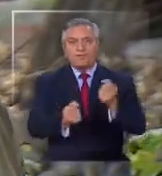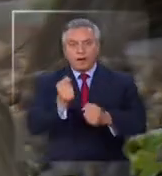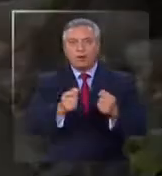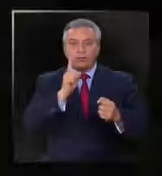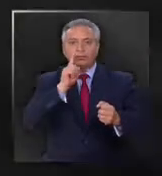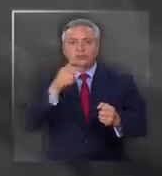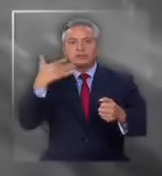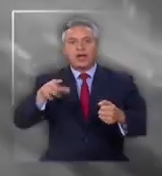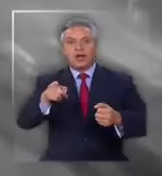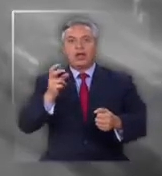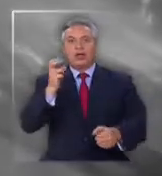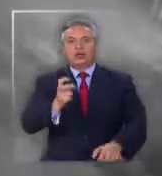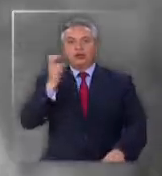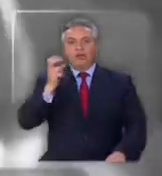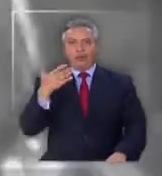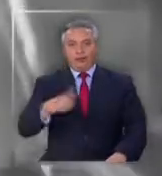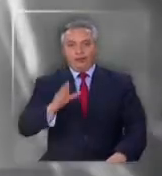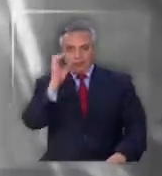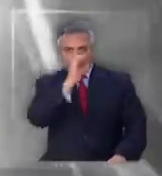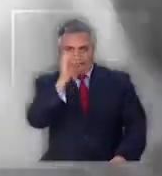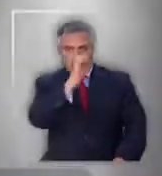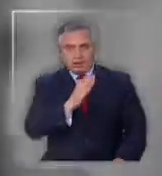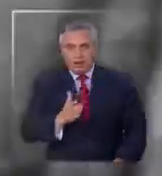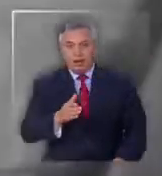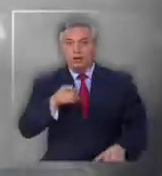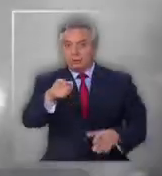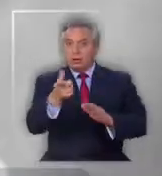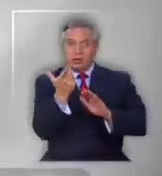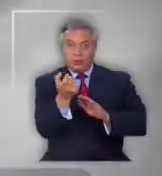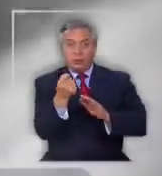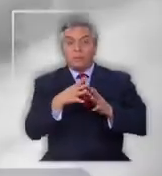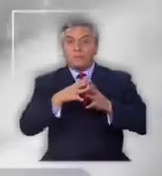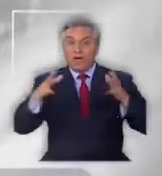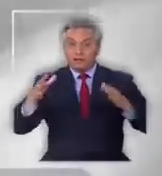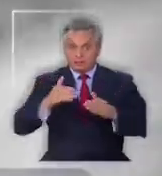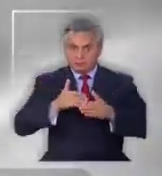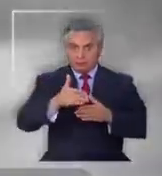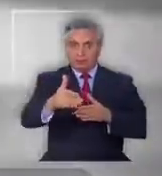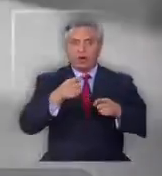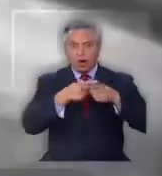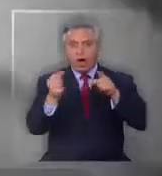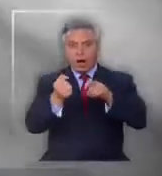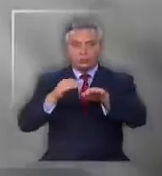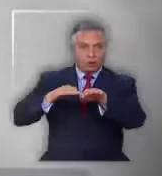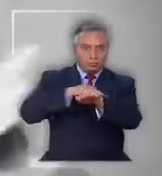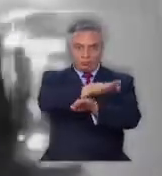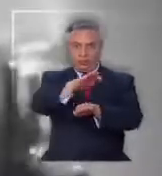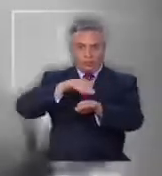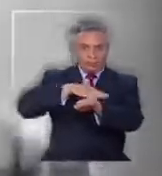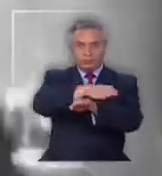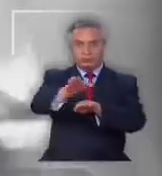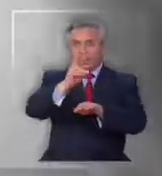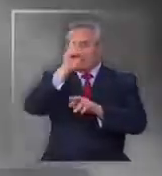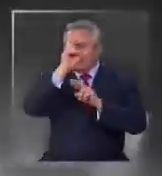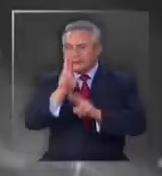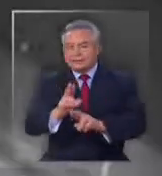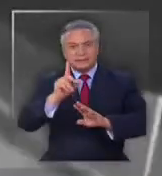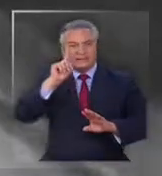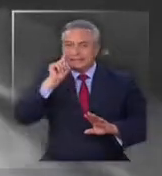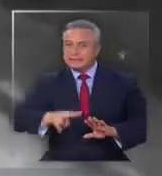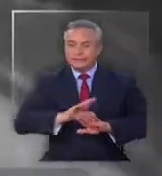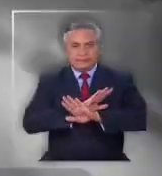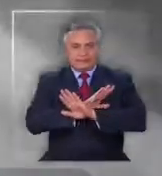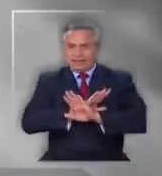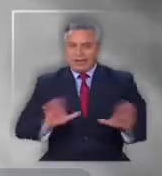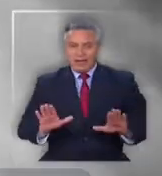vigente por el delito de robo. Iban a exceso de velocidad, adelantando a otros sin respetar nada ni a nadie, pero el conductor